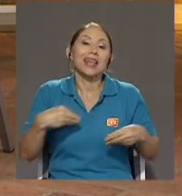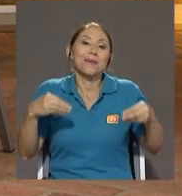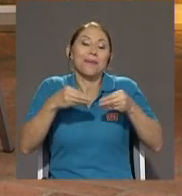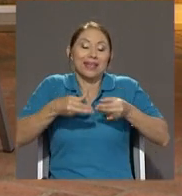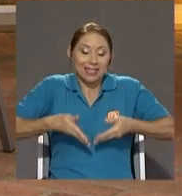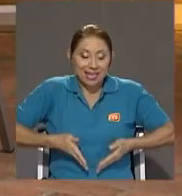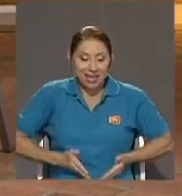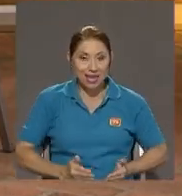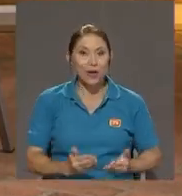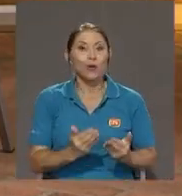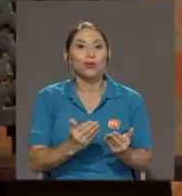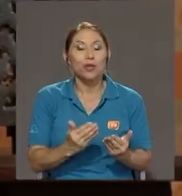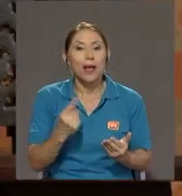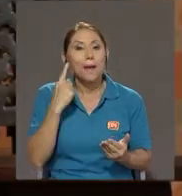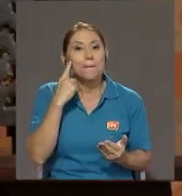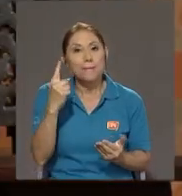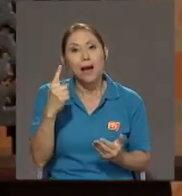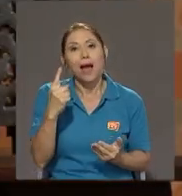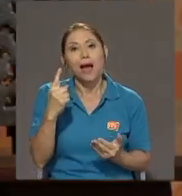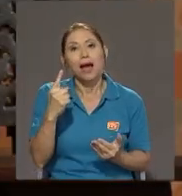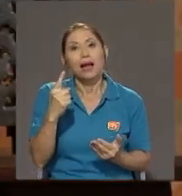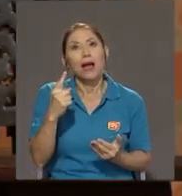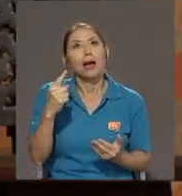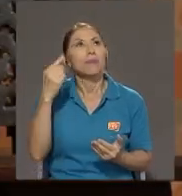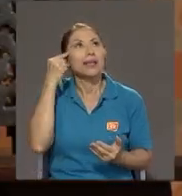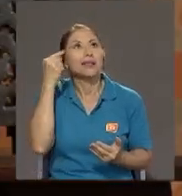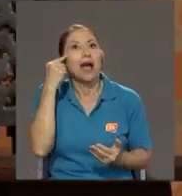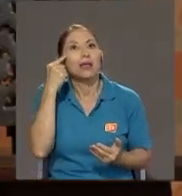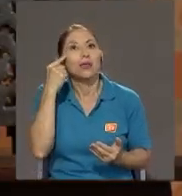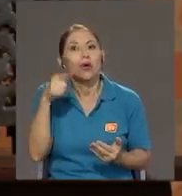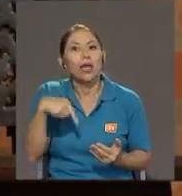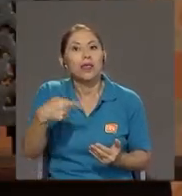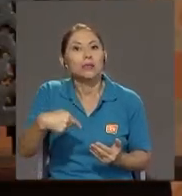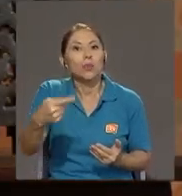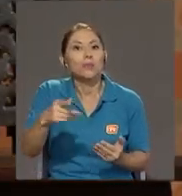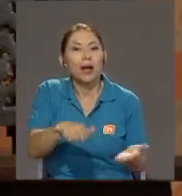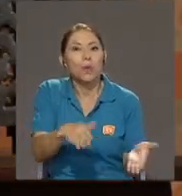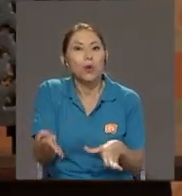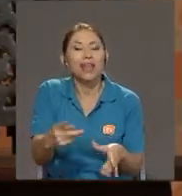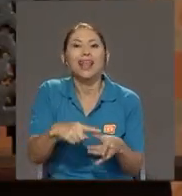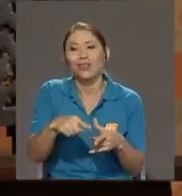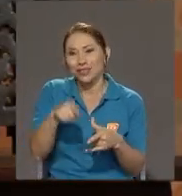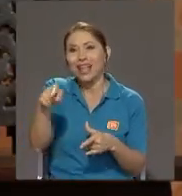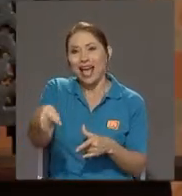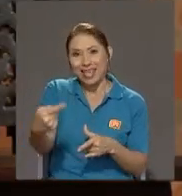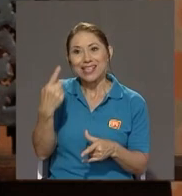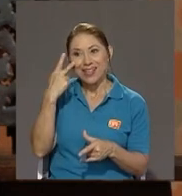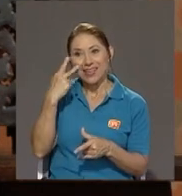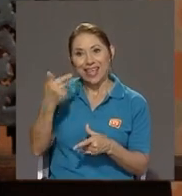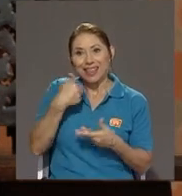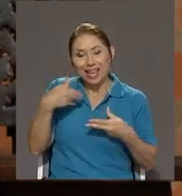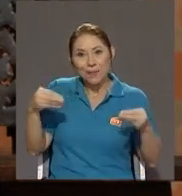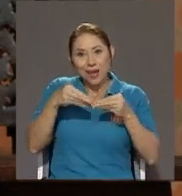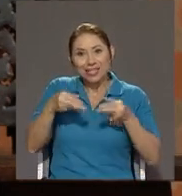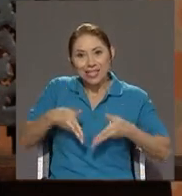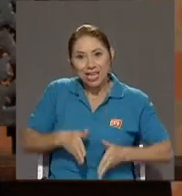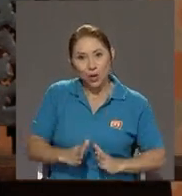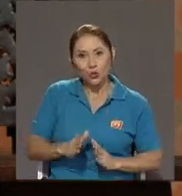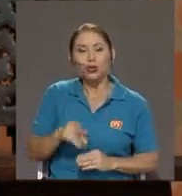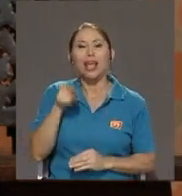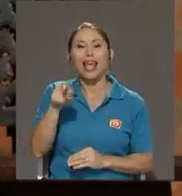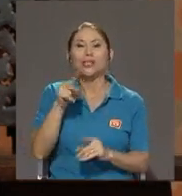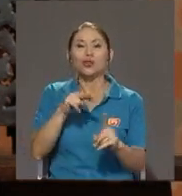contabilizar, por ejemplo, la probabilidad de que vayan a morir después, y entonces ahí también uno observaría más hijos. Eso es como una visión